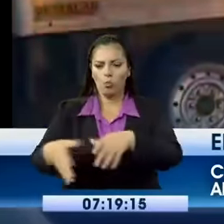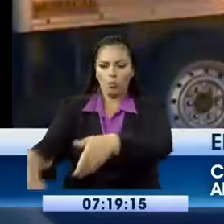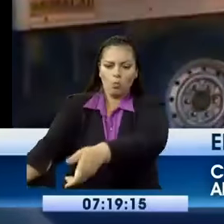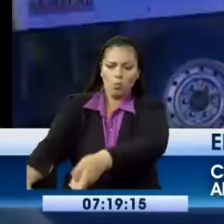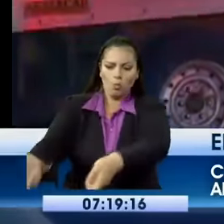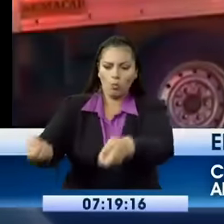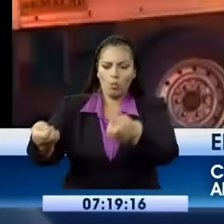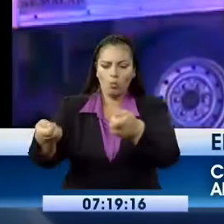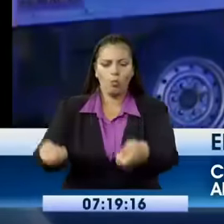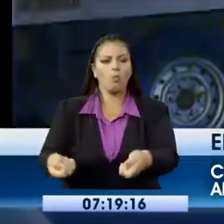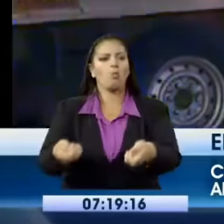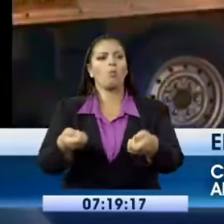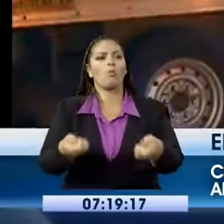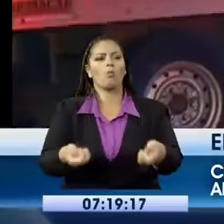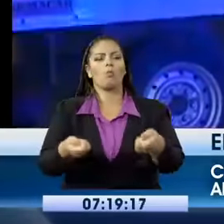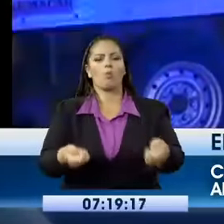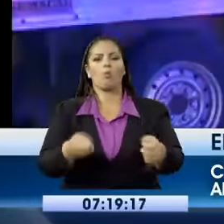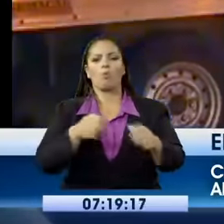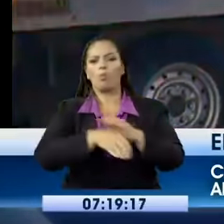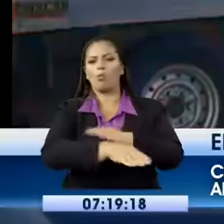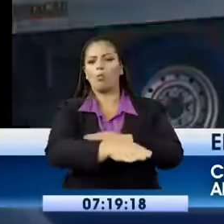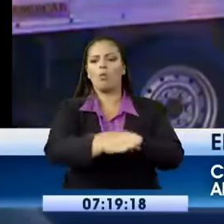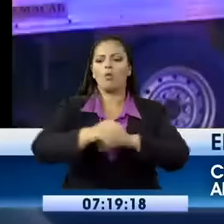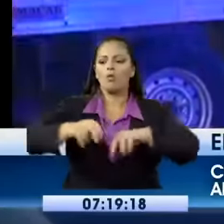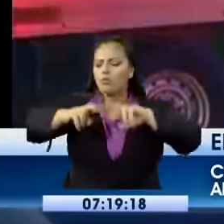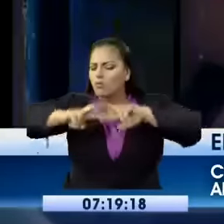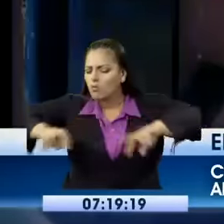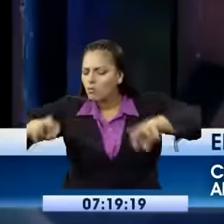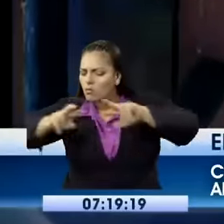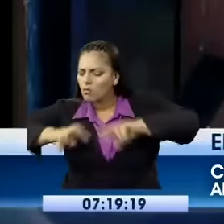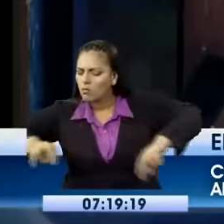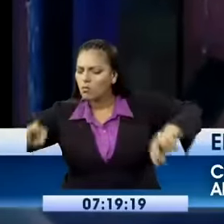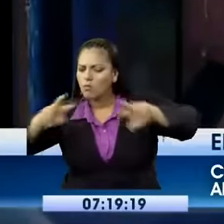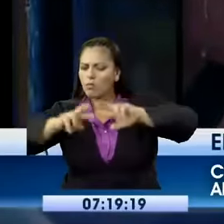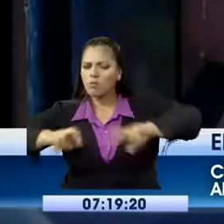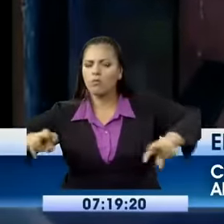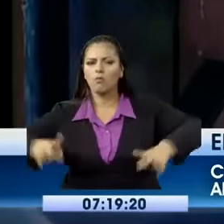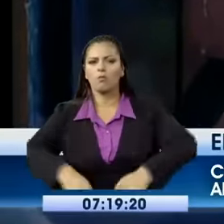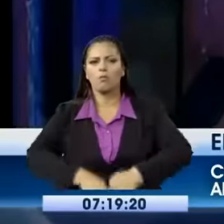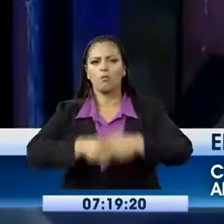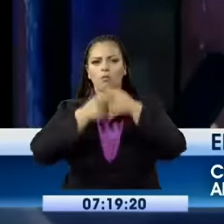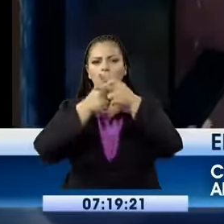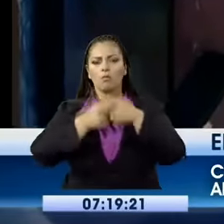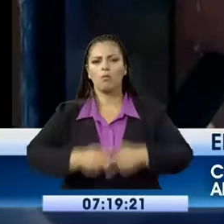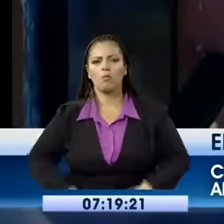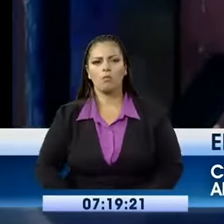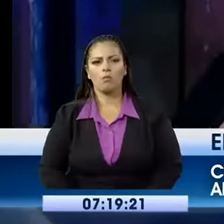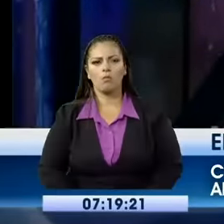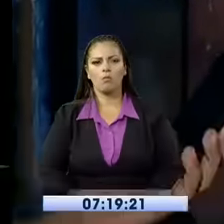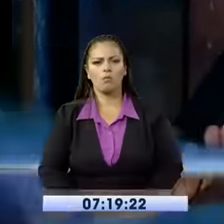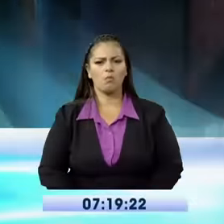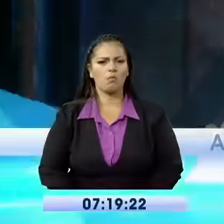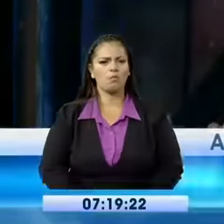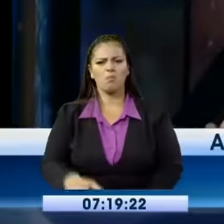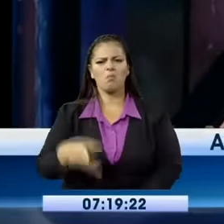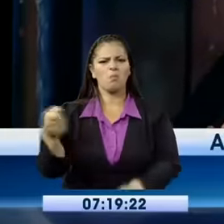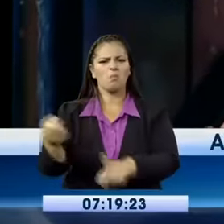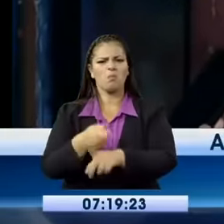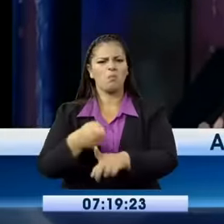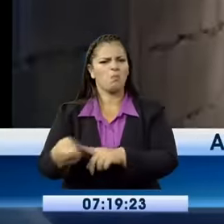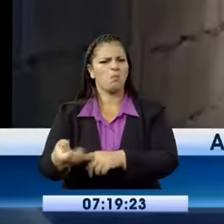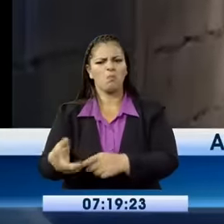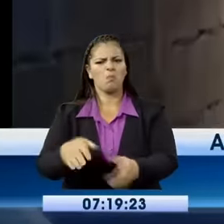sitio para inar vamos a seguir investigando para conocer las causas de muerte con El respectivo